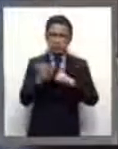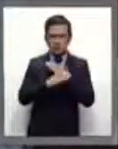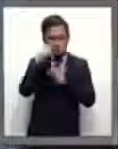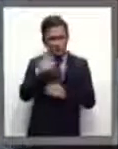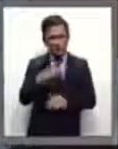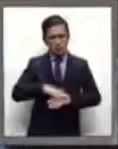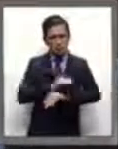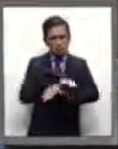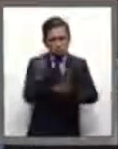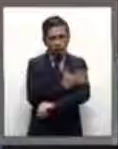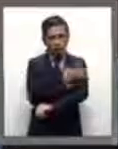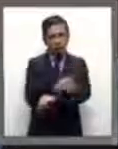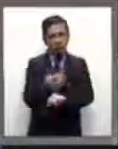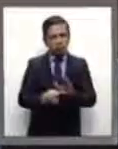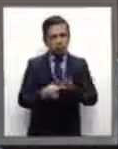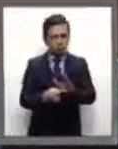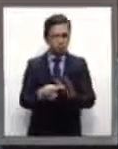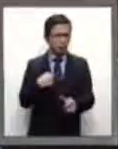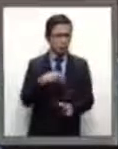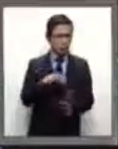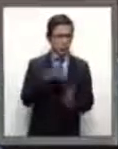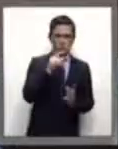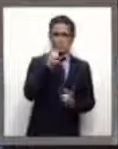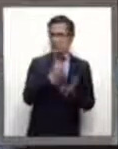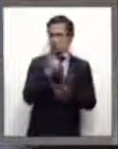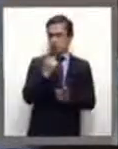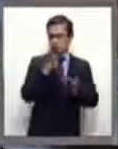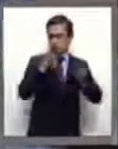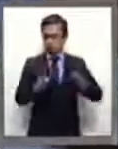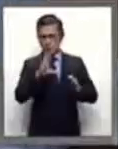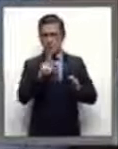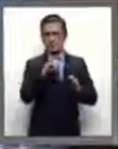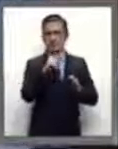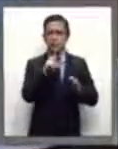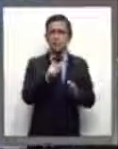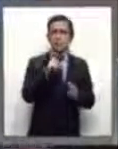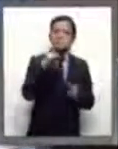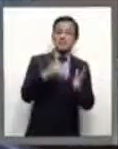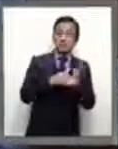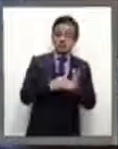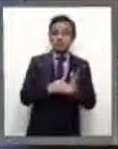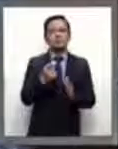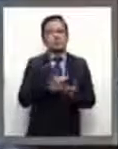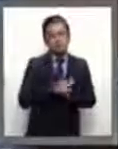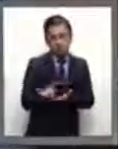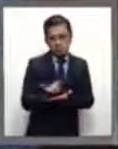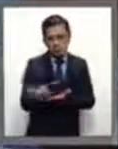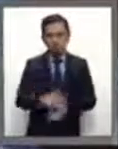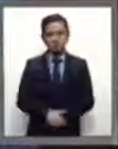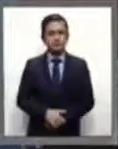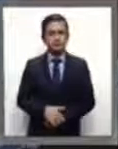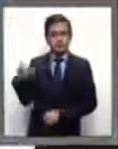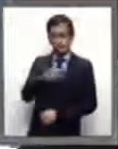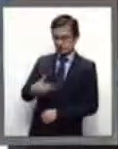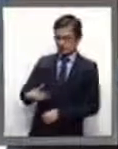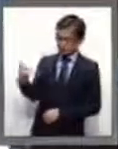ejemplo, capítulo 1000, sueldos y salarios. En el decreto que manda el Ejecutivo se